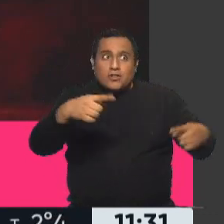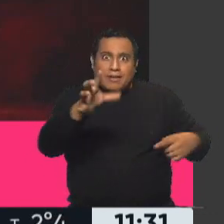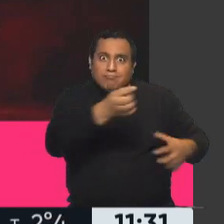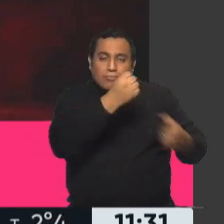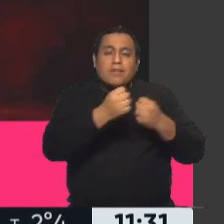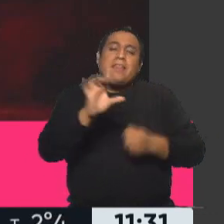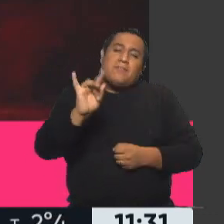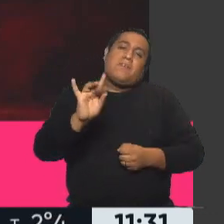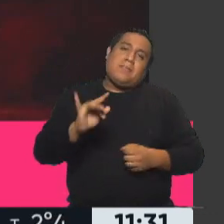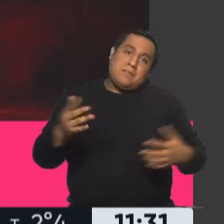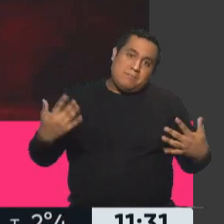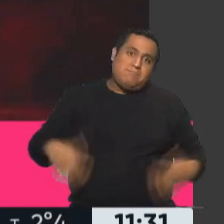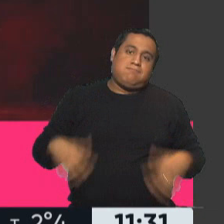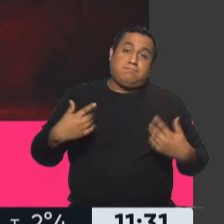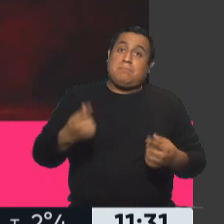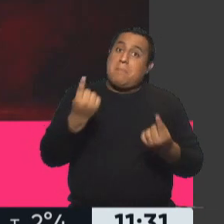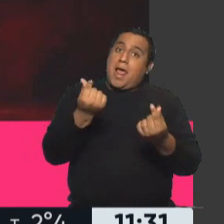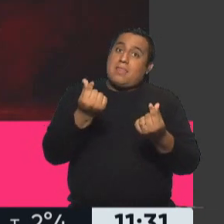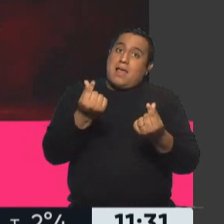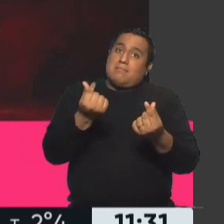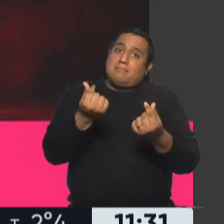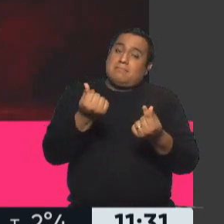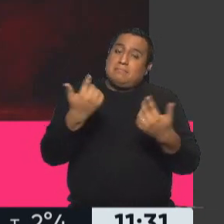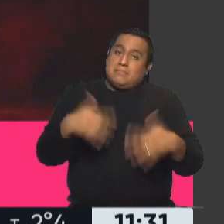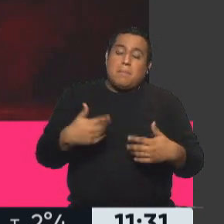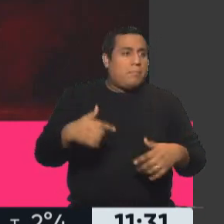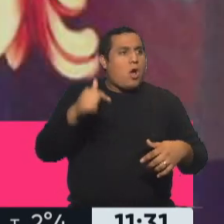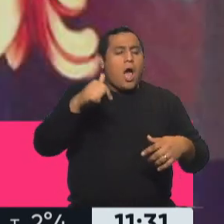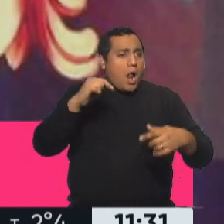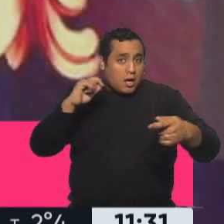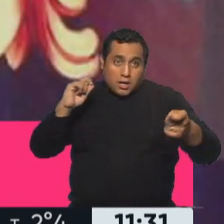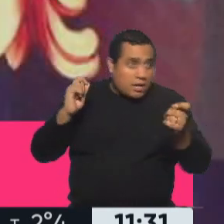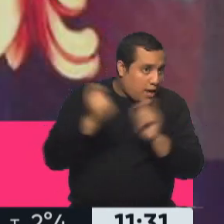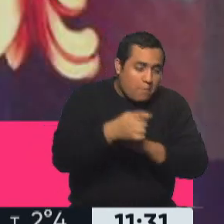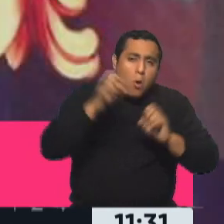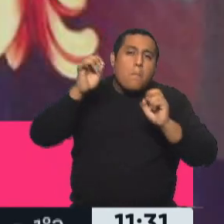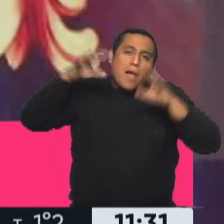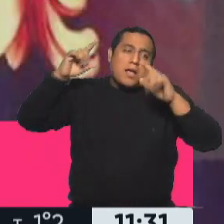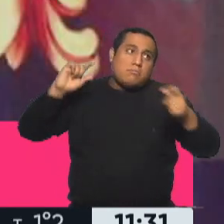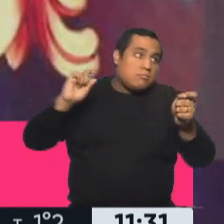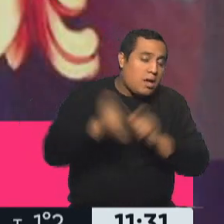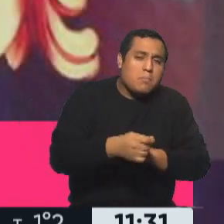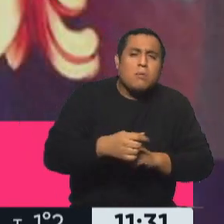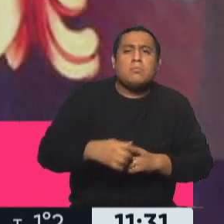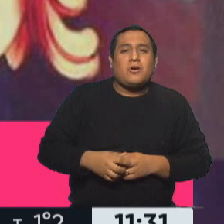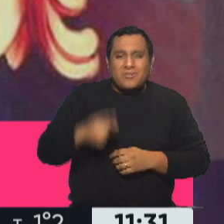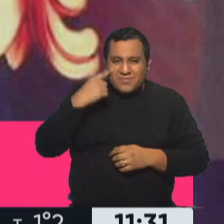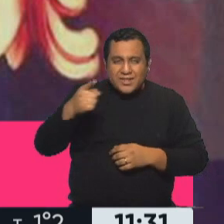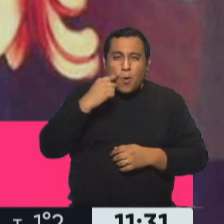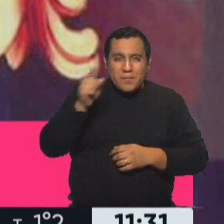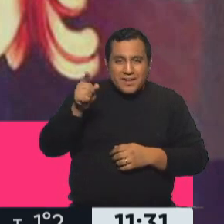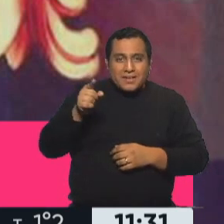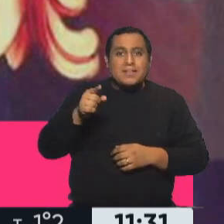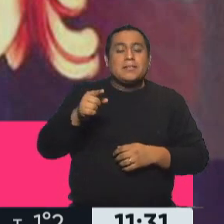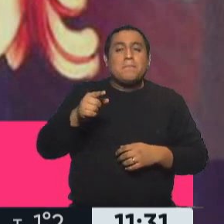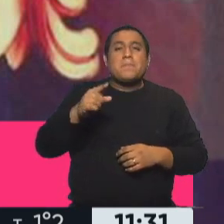¿Seguro? Necesitas un presupuesto. Dinero atrás. ¿Pero ese sería el cambio, Emanuel? Un todo. Yo creo que David Copperfield abrió hizo